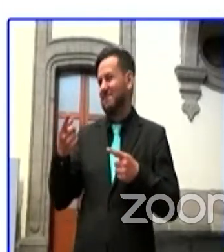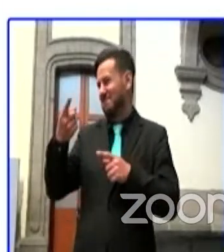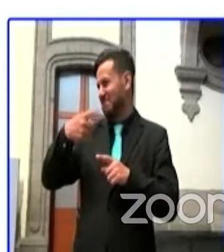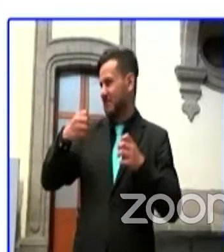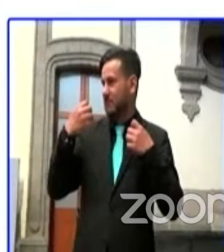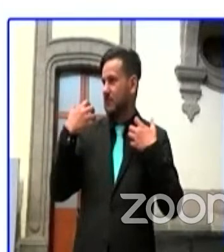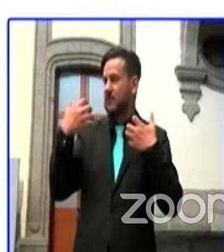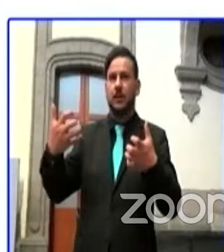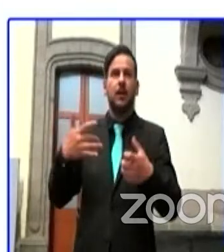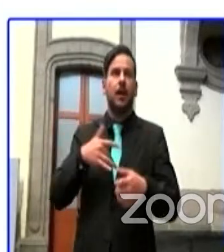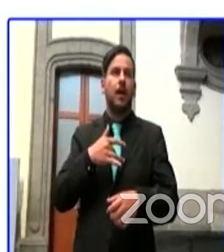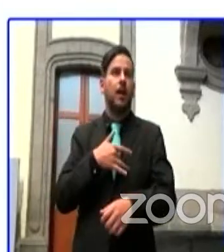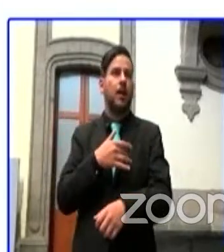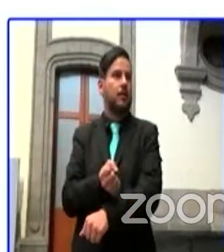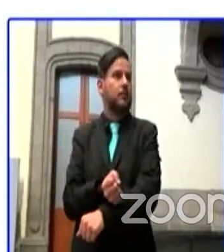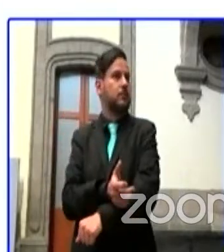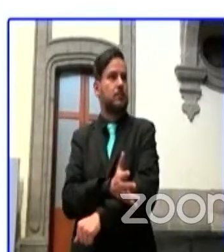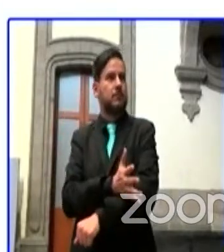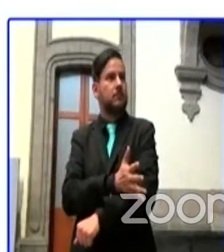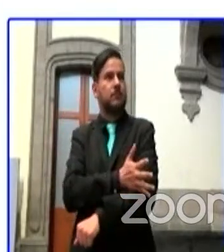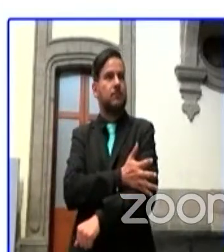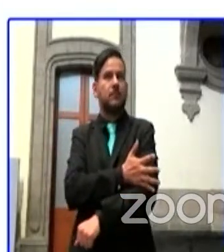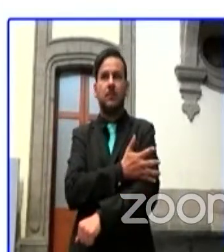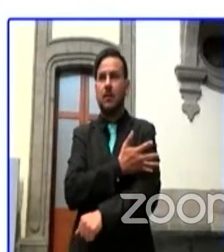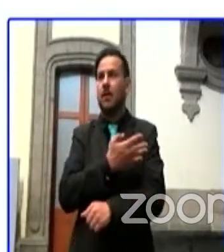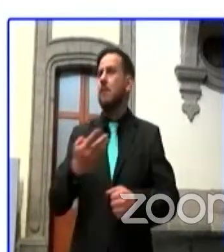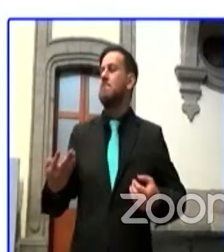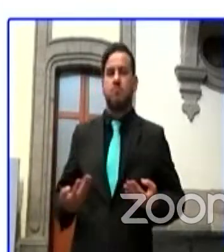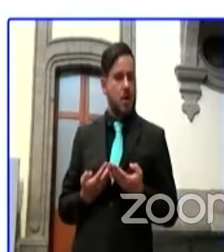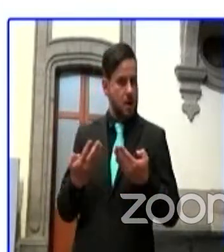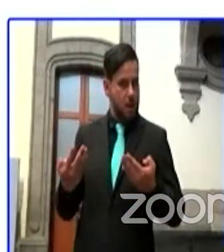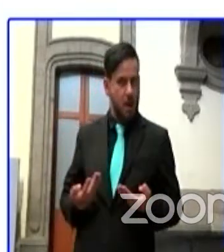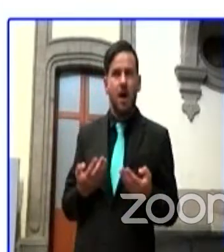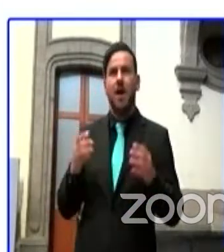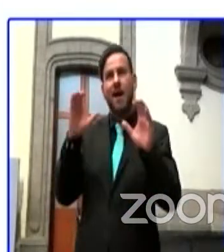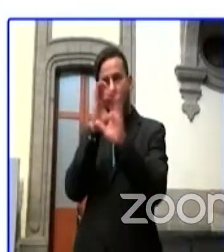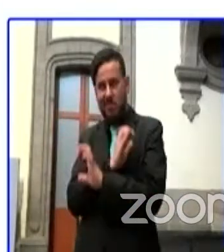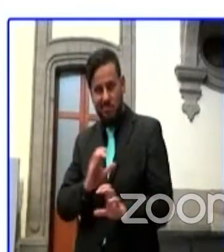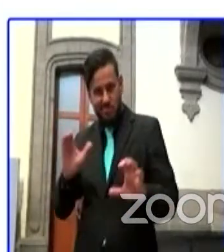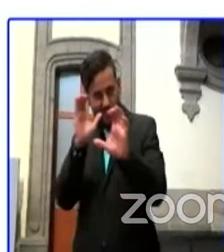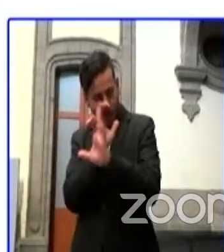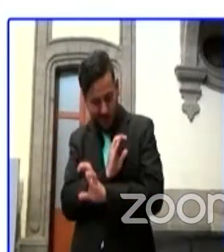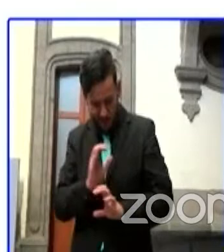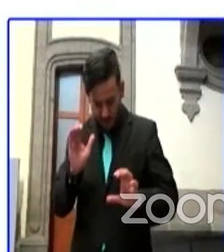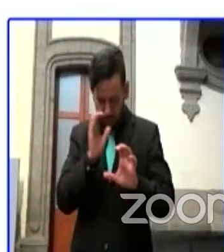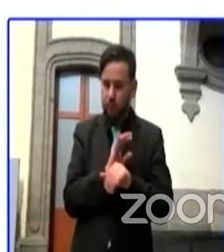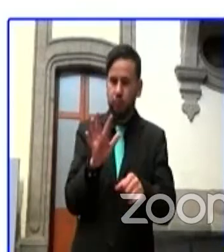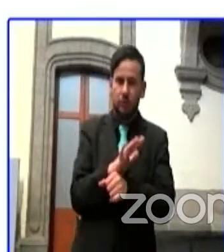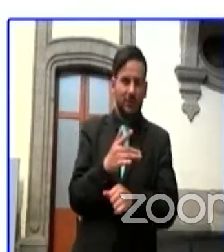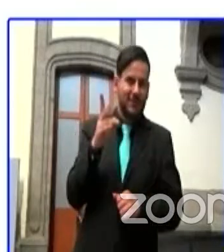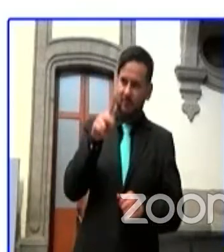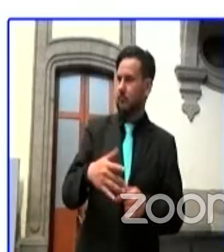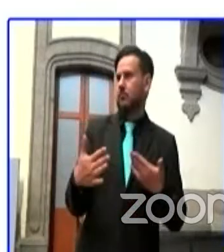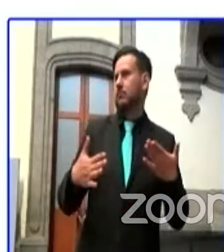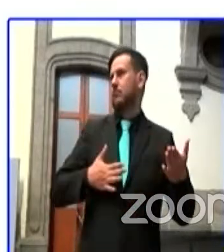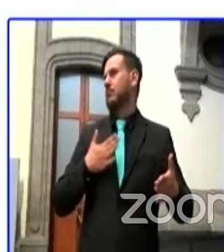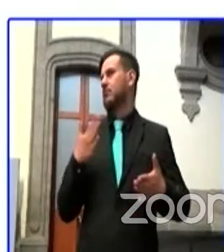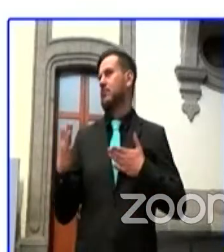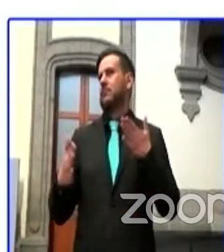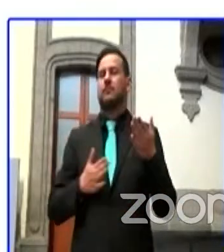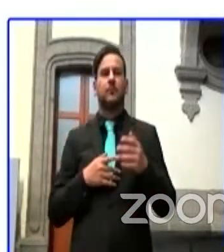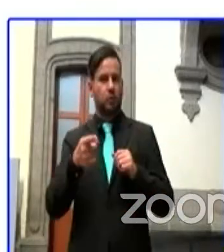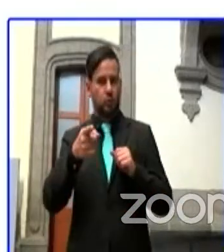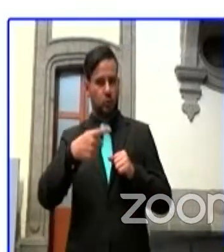tan emotivos que se ponen a bailar y a cantar, porque les encanta. Ustedes